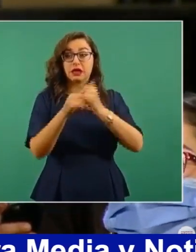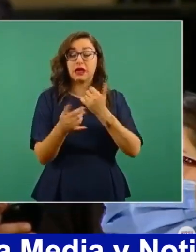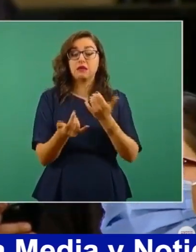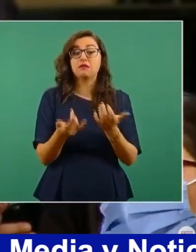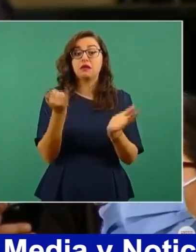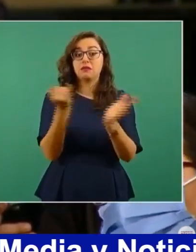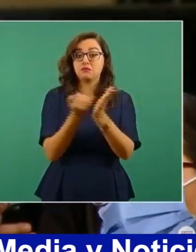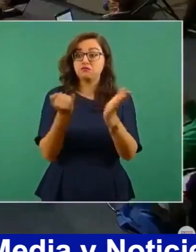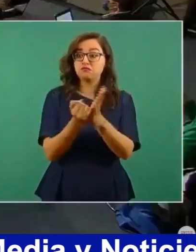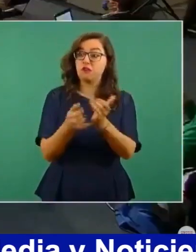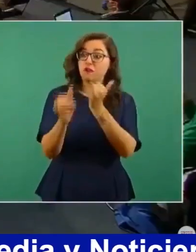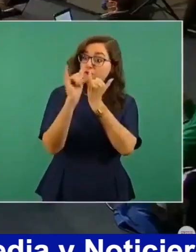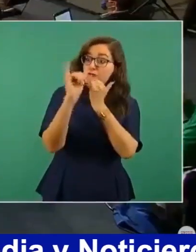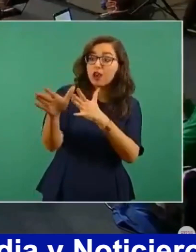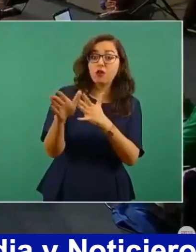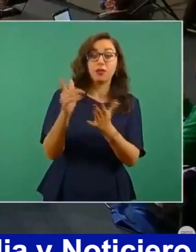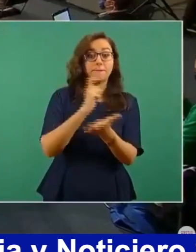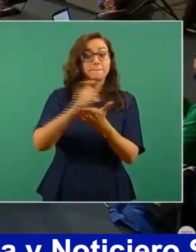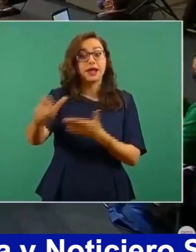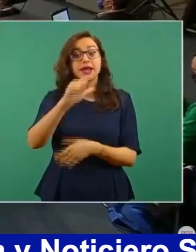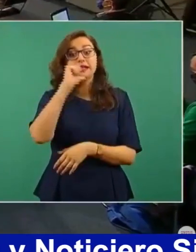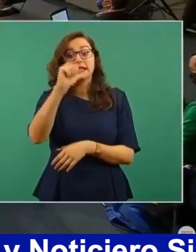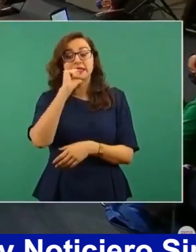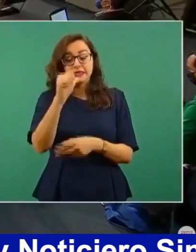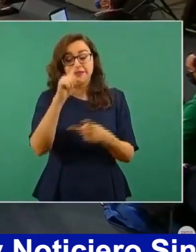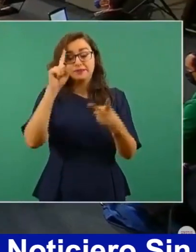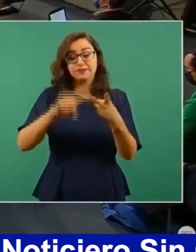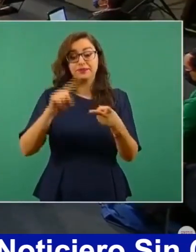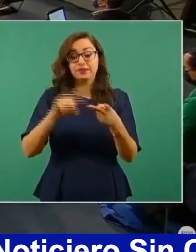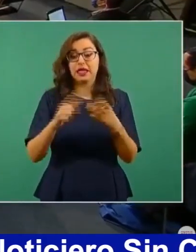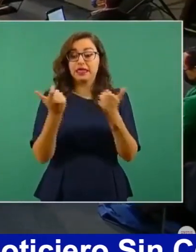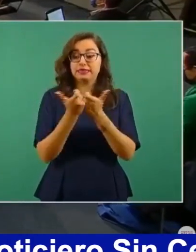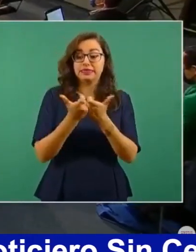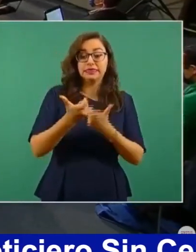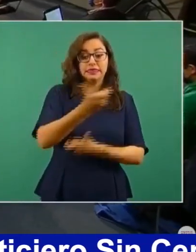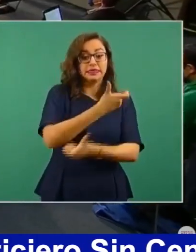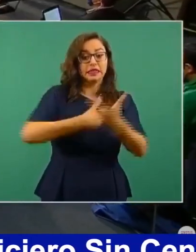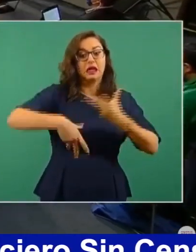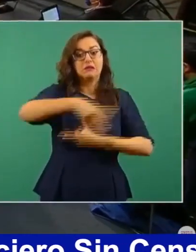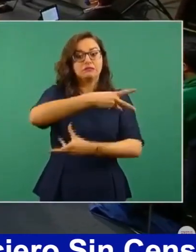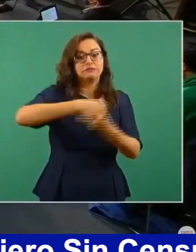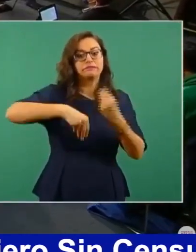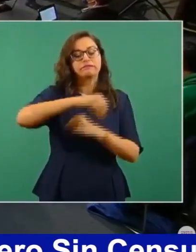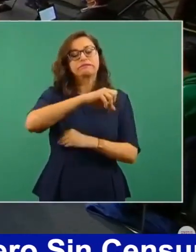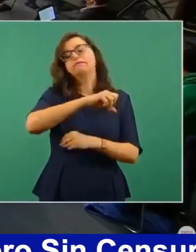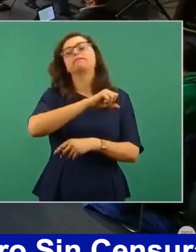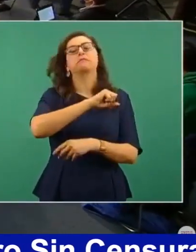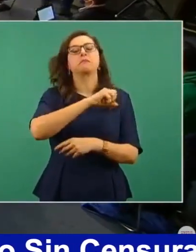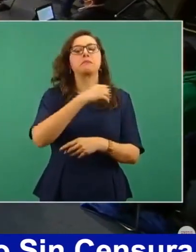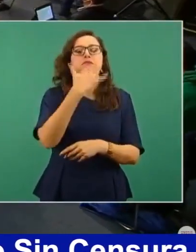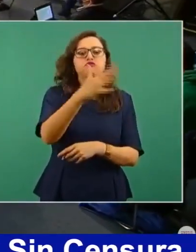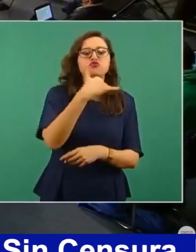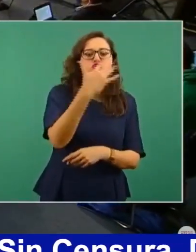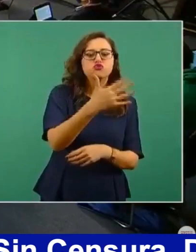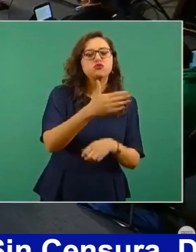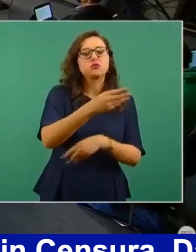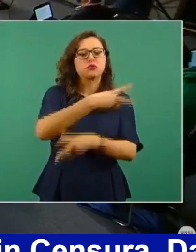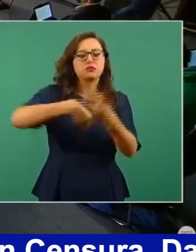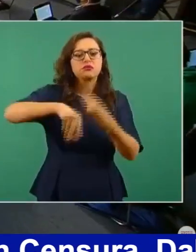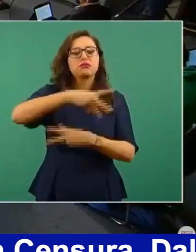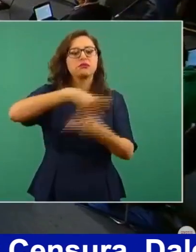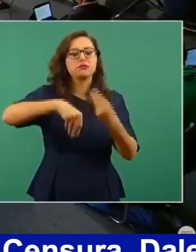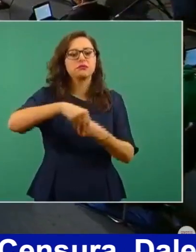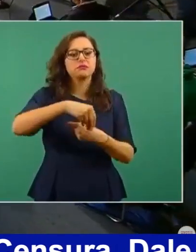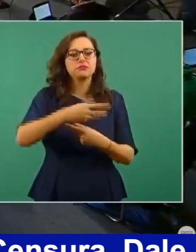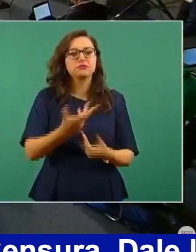también de lavado de dinero. Yo tengo conocimiento de ese expediente porque en